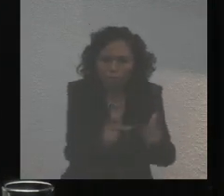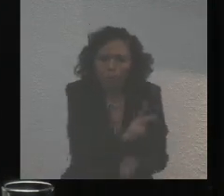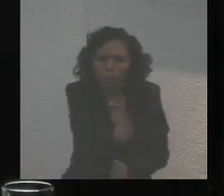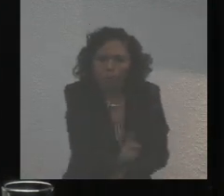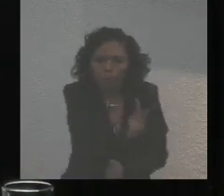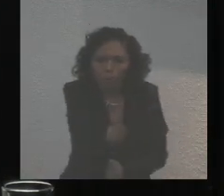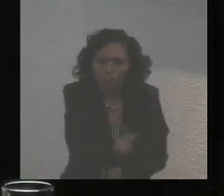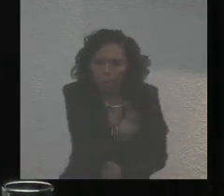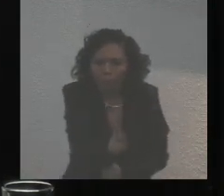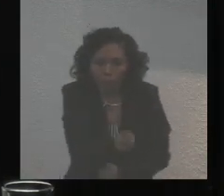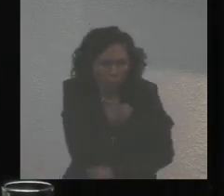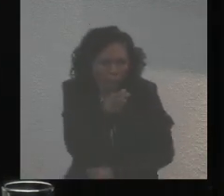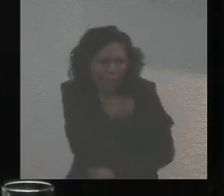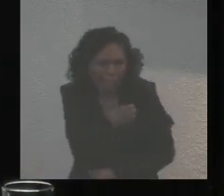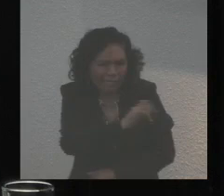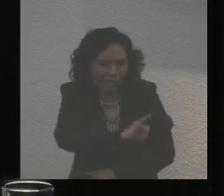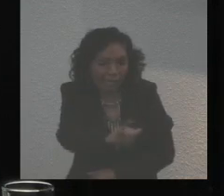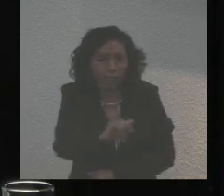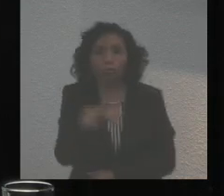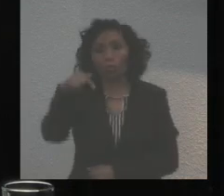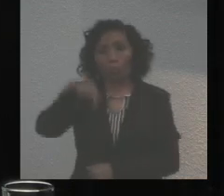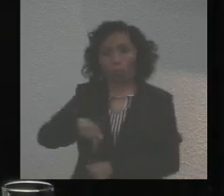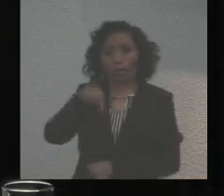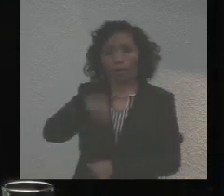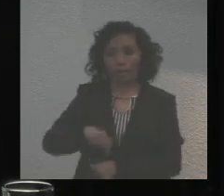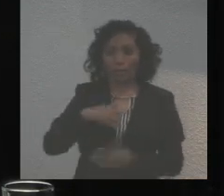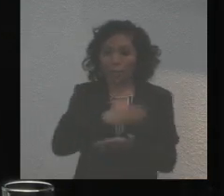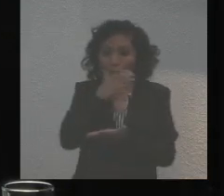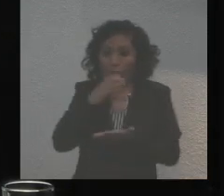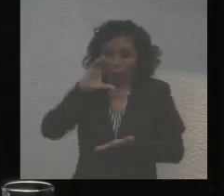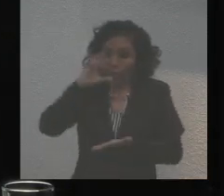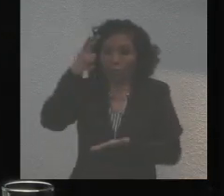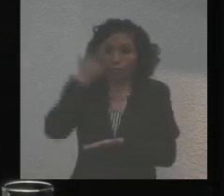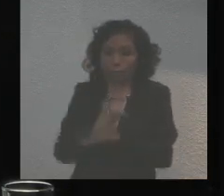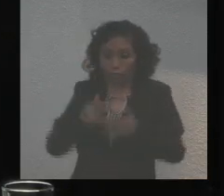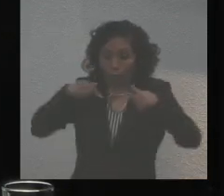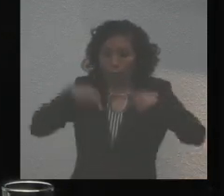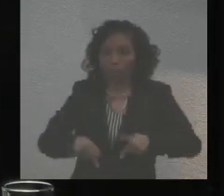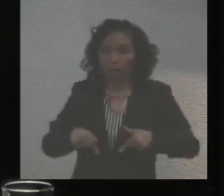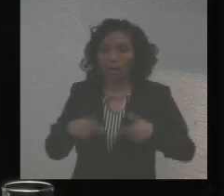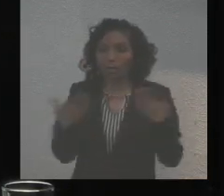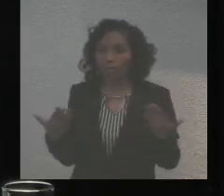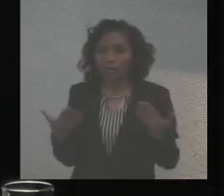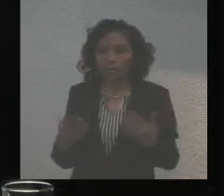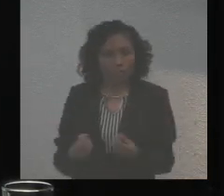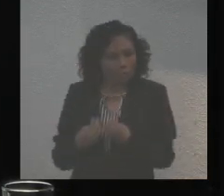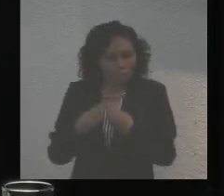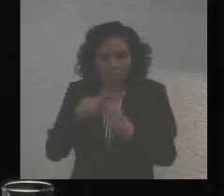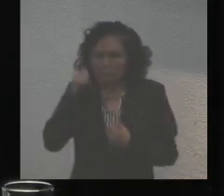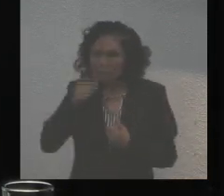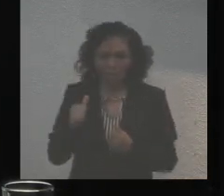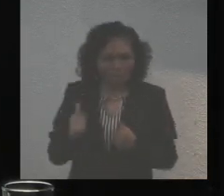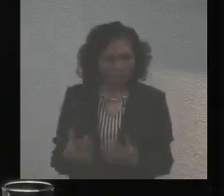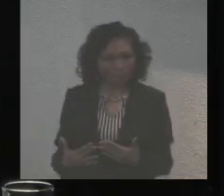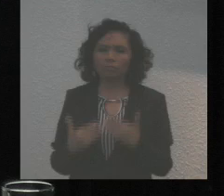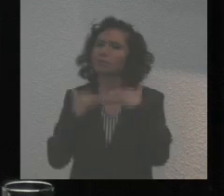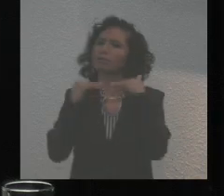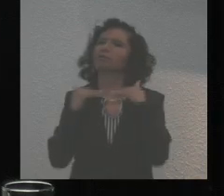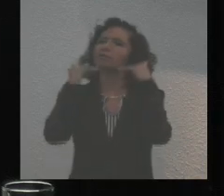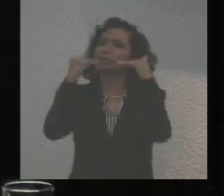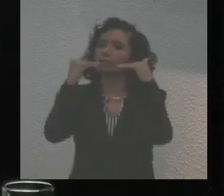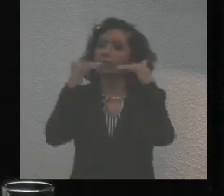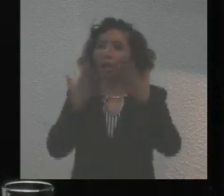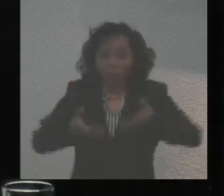zona rural de nuestro estado, o aquí, en nuestra capital, que jamás debió de haber perdido su brillo. Estos caminos de